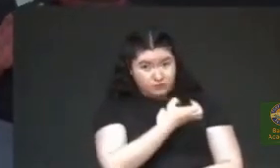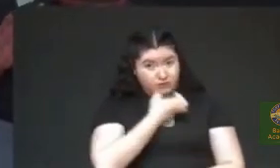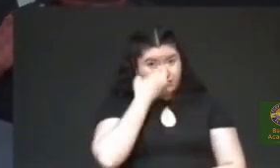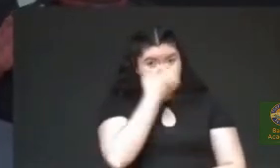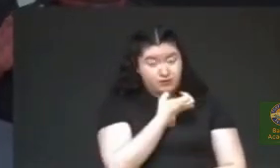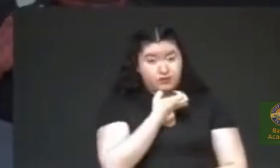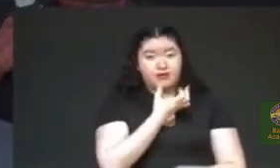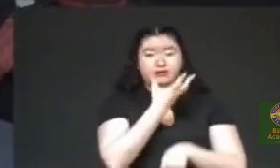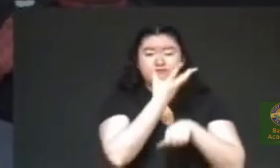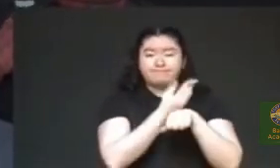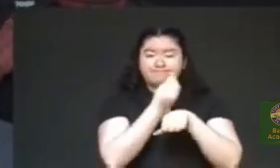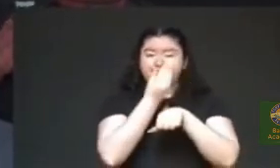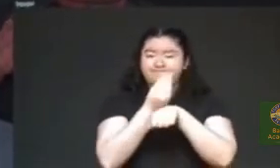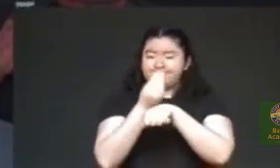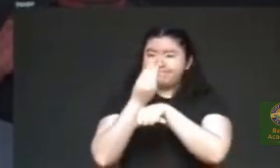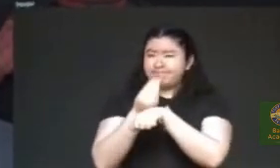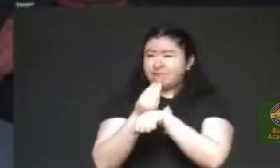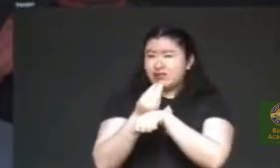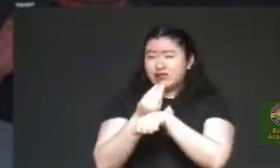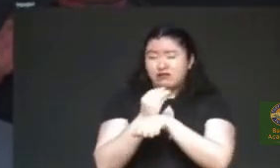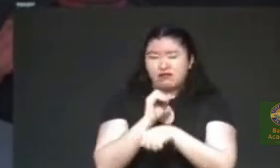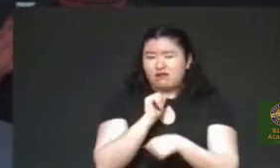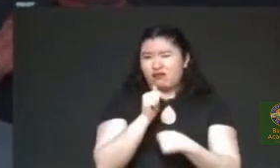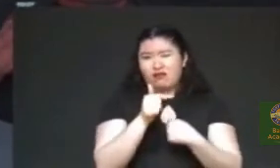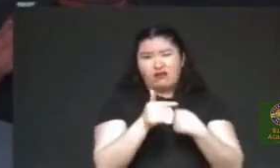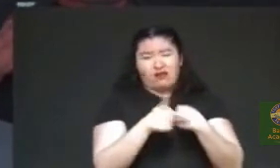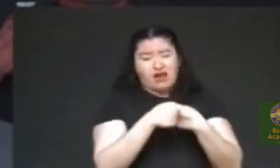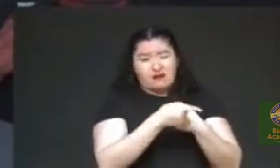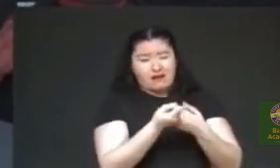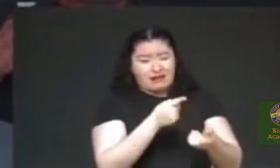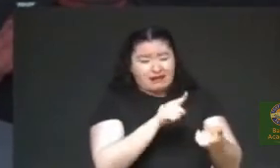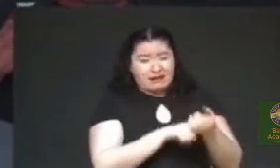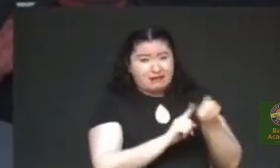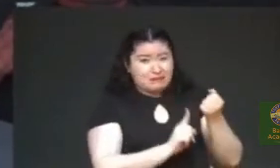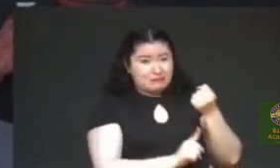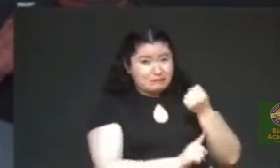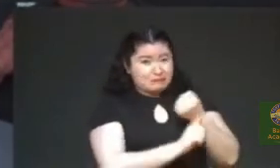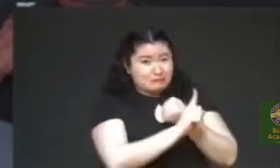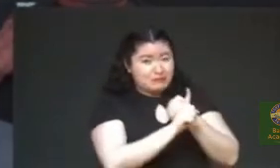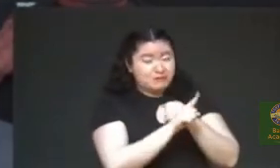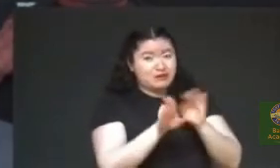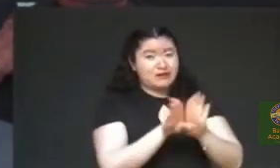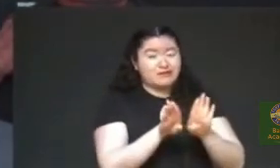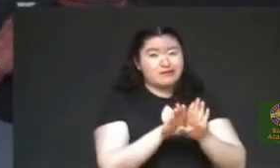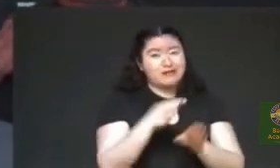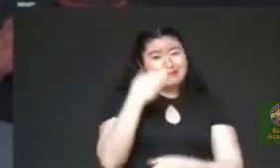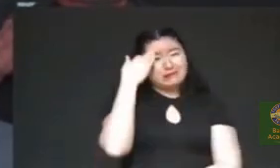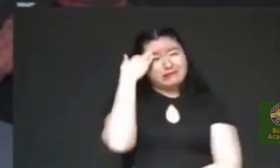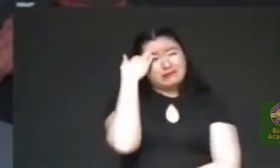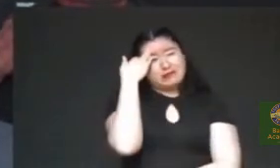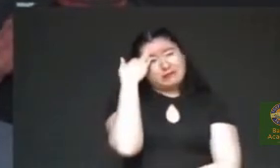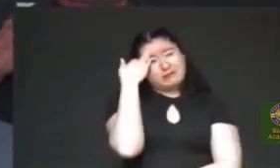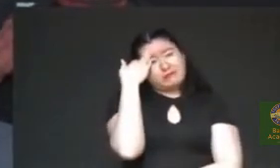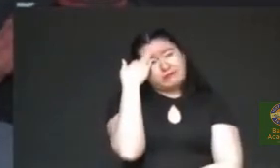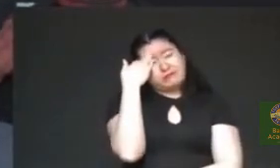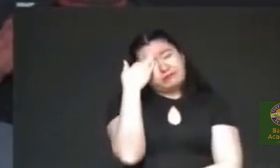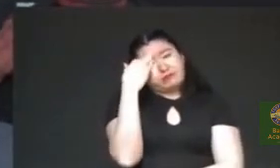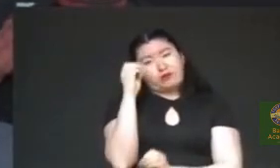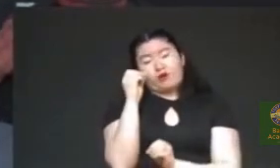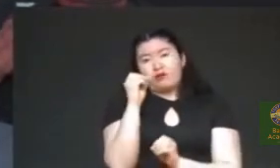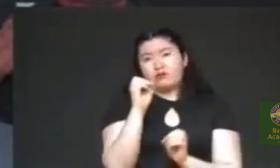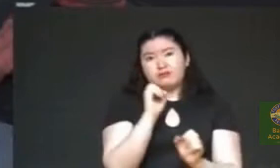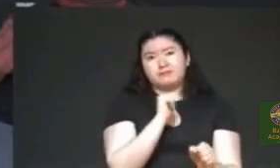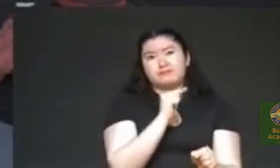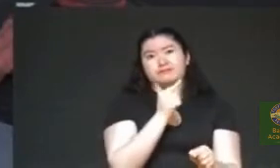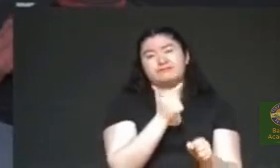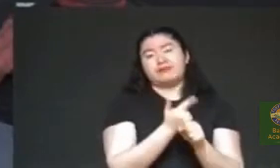algún problema en particular que haya que se tome más tiempo o se dieron cuenta después, o qué es lo que